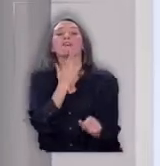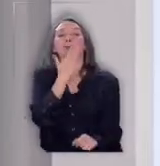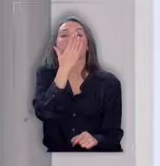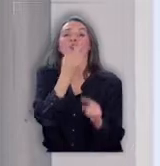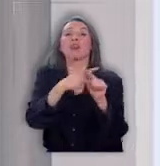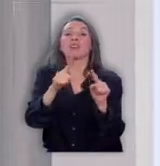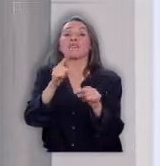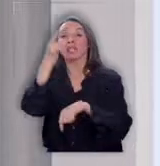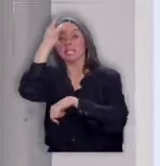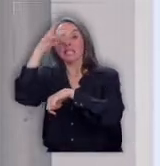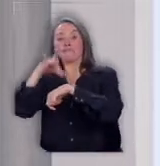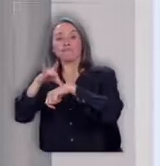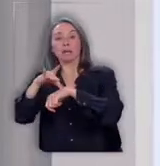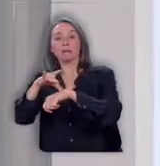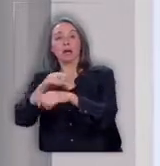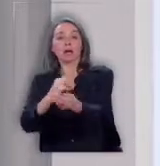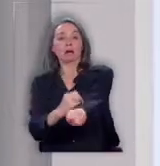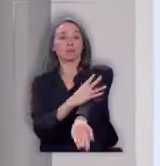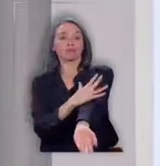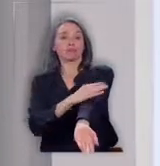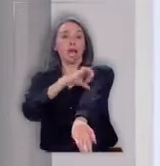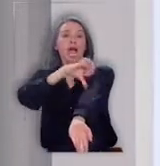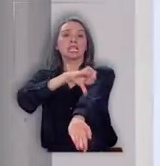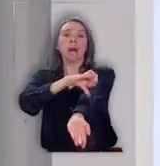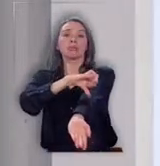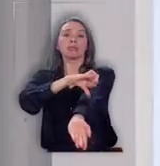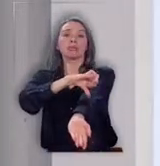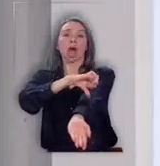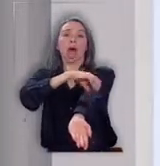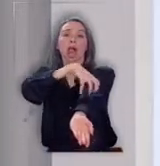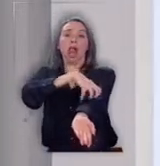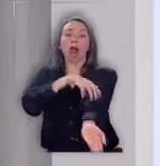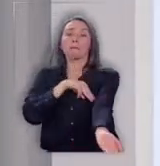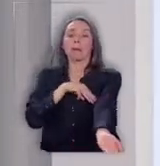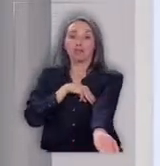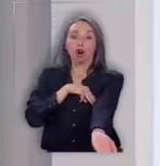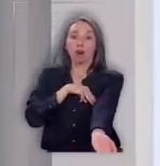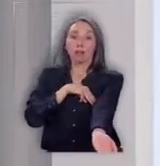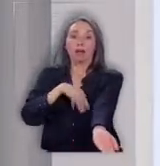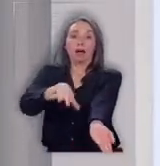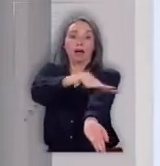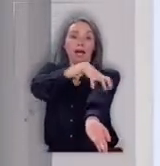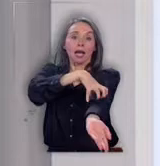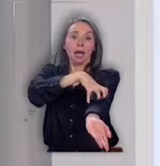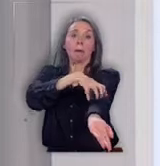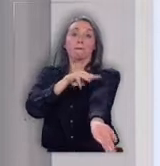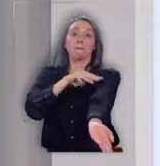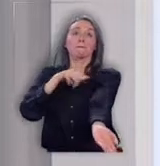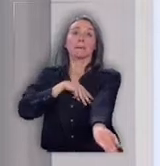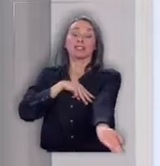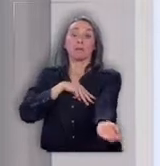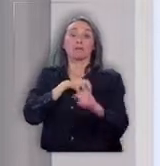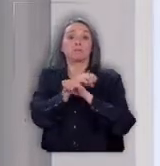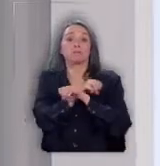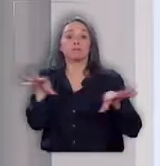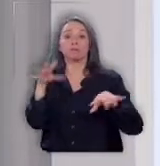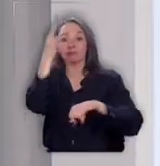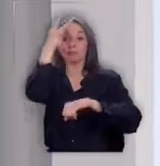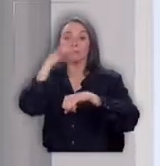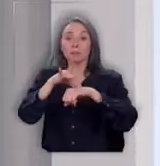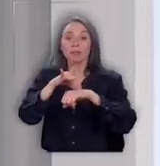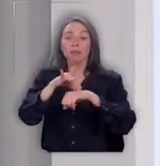afectando la capital metropolitana afectando la región metropolitana es